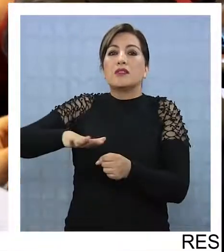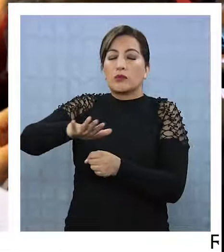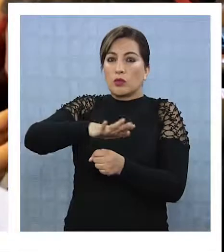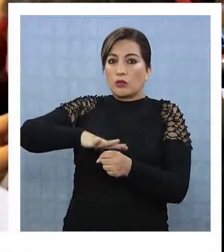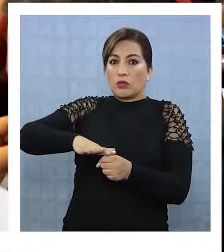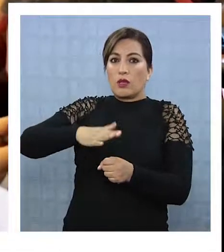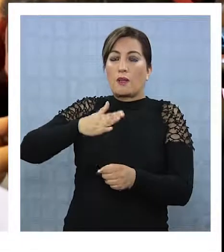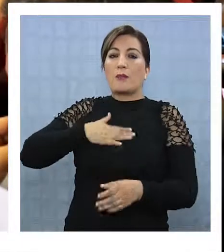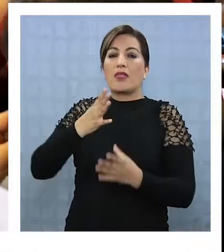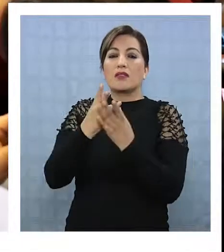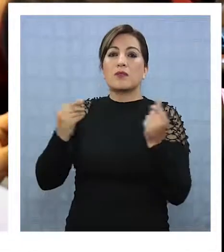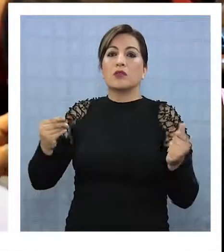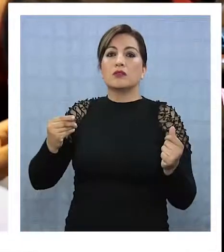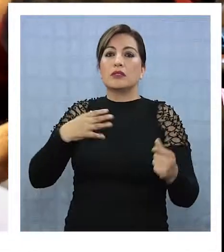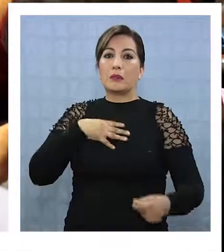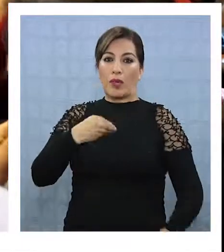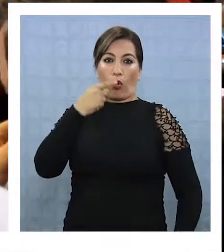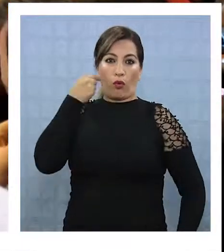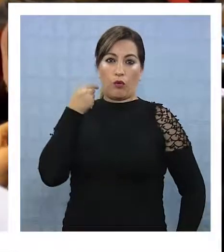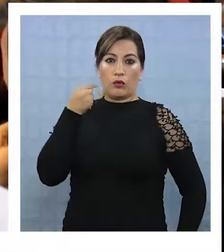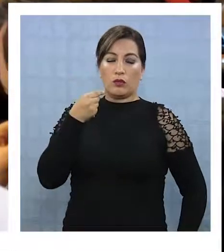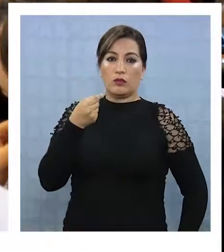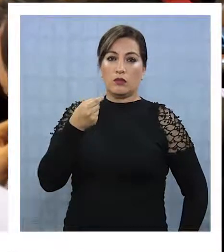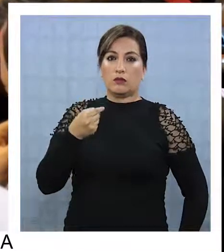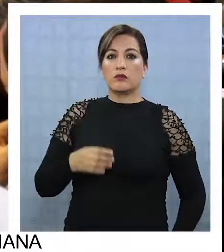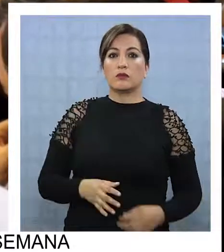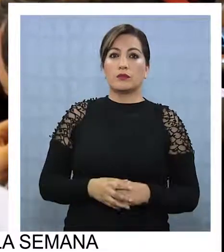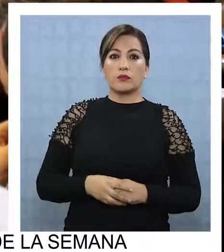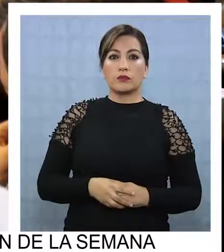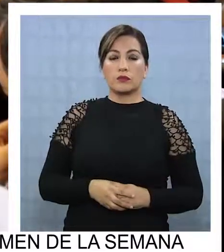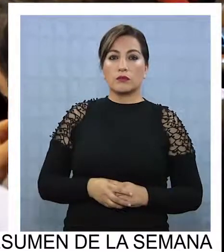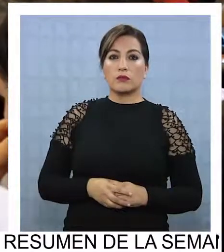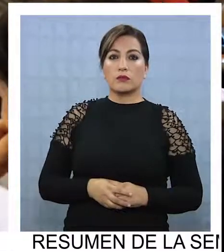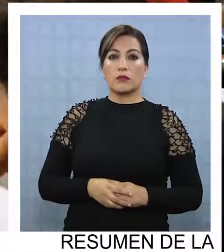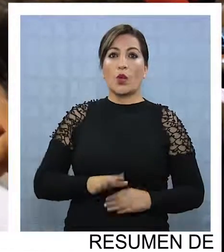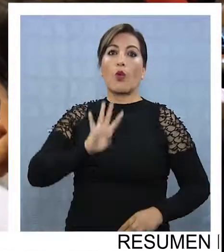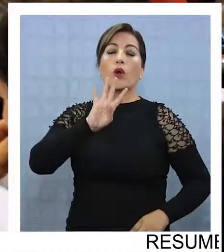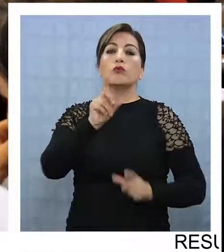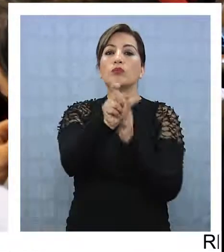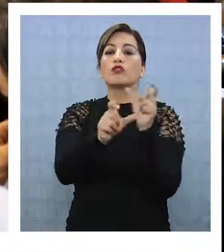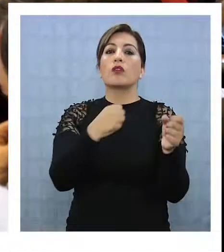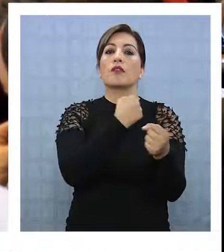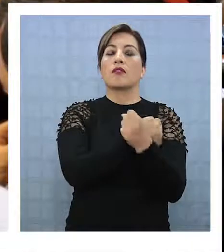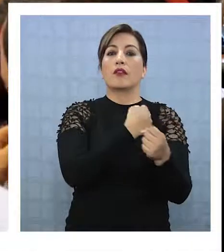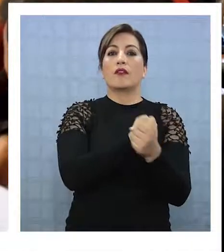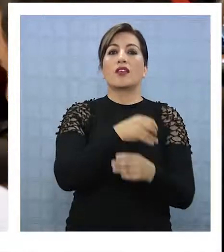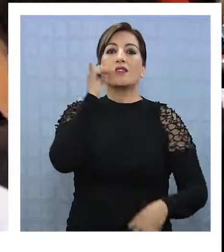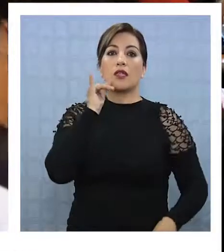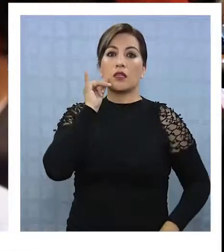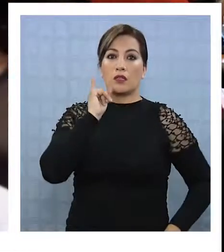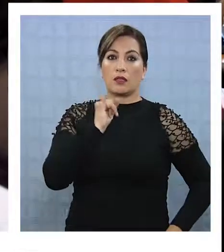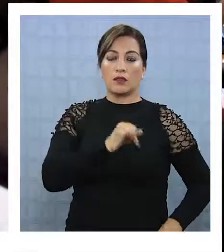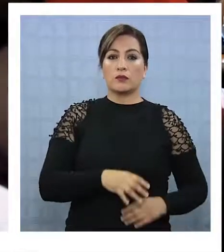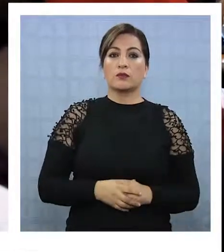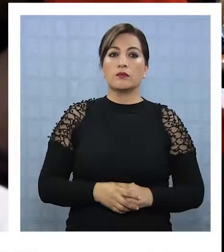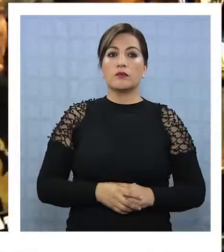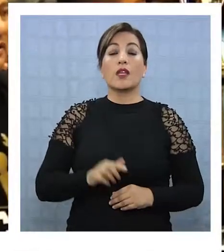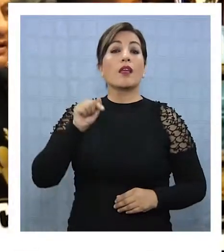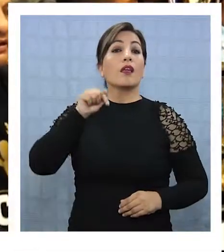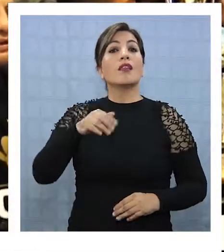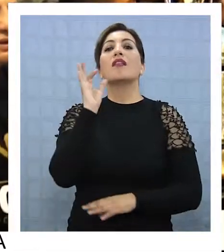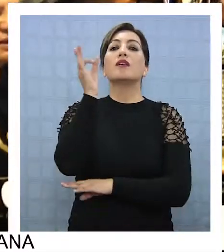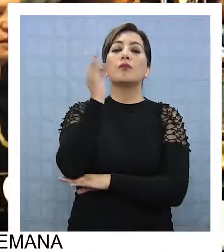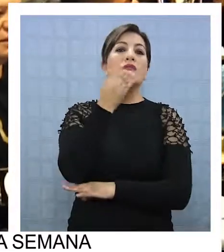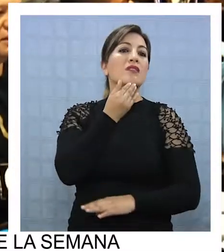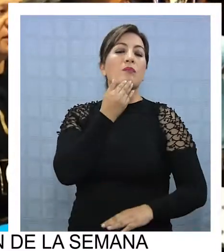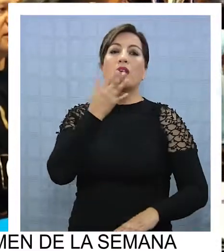sobre la desaparición de mi hijo por cuatro funcionarios de Carabineros de acá de Iquique.